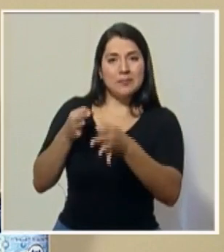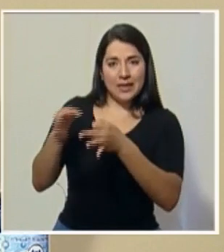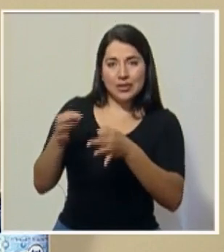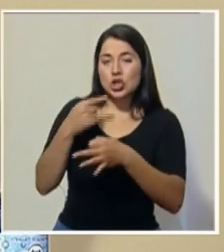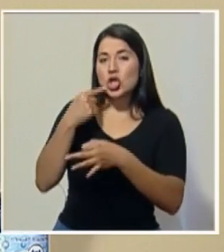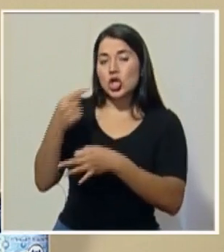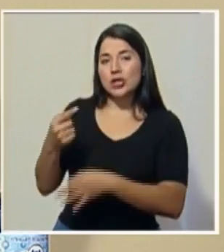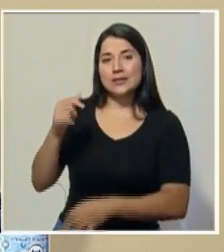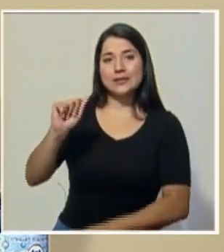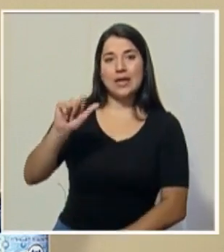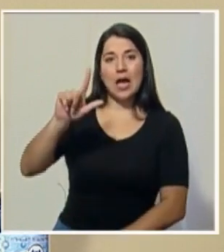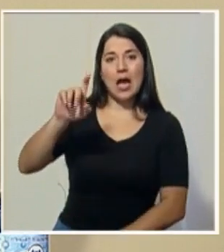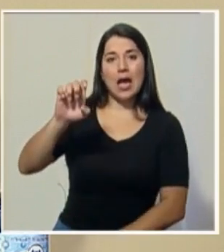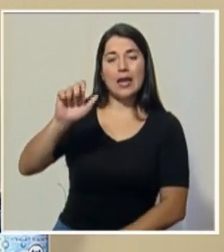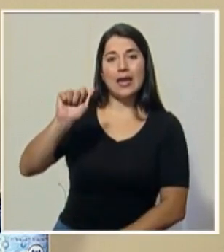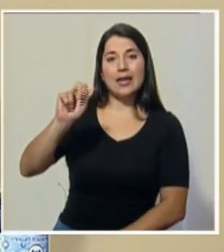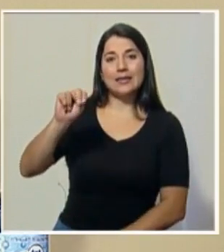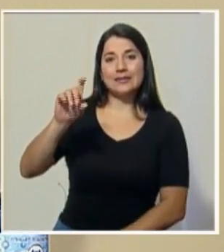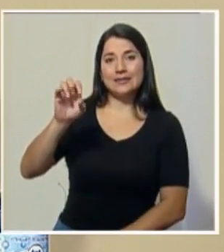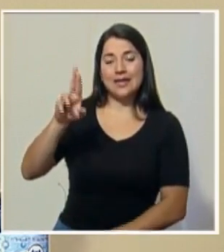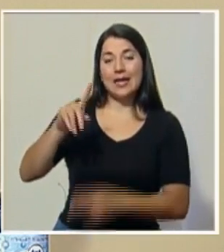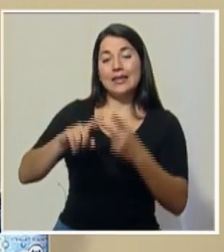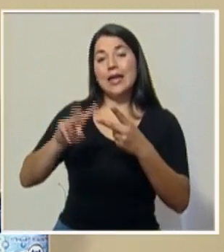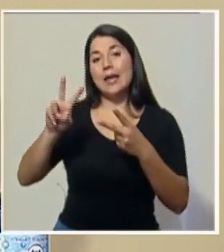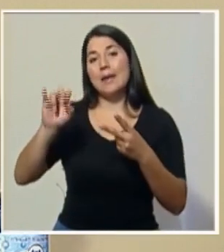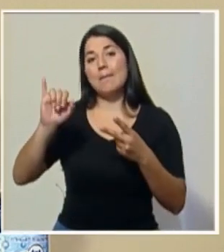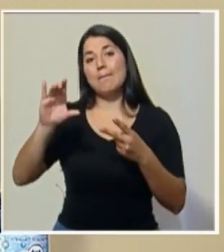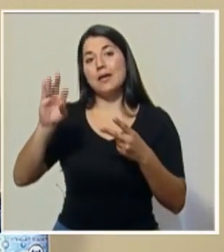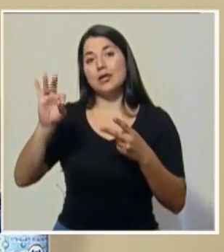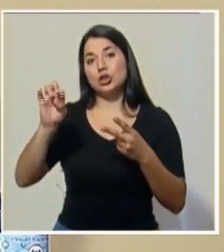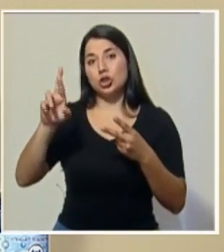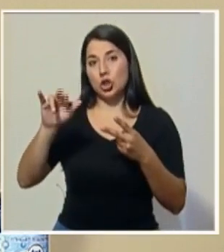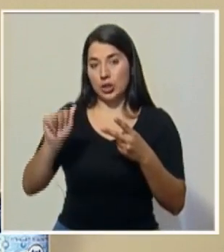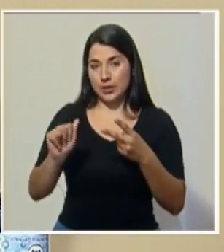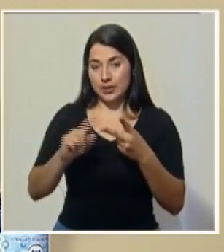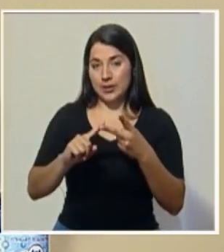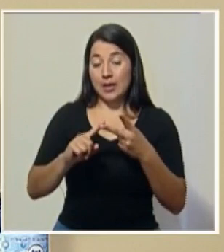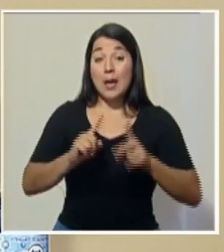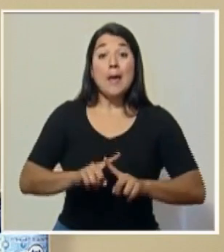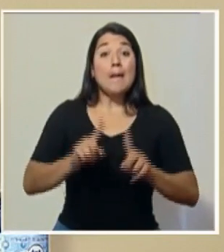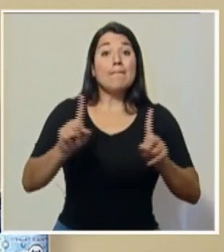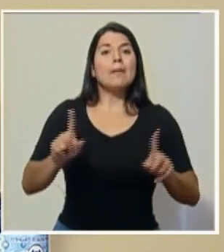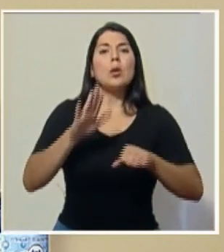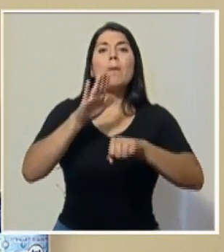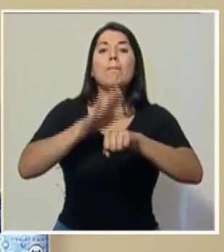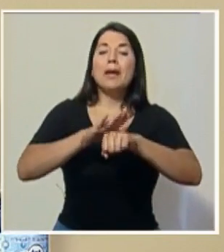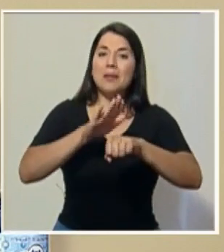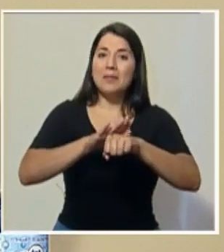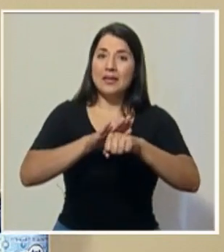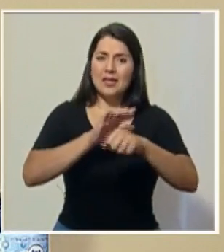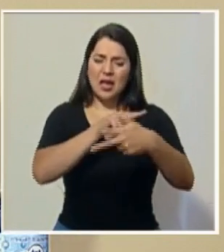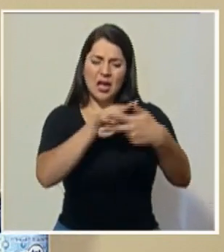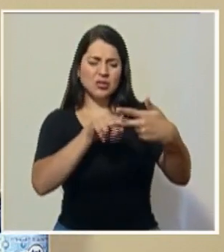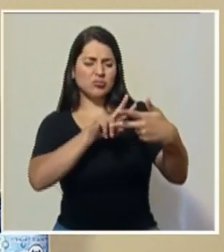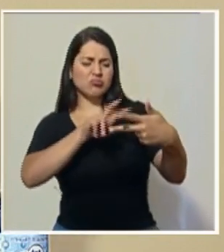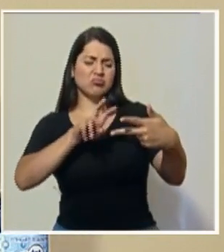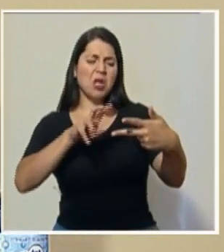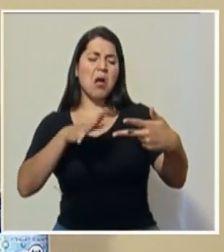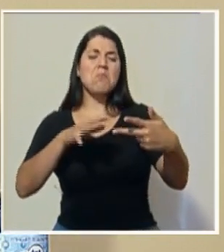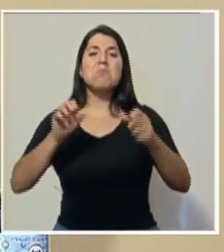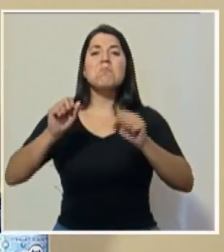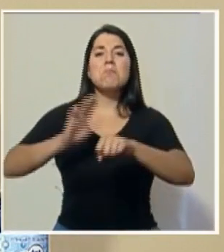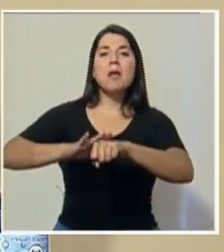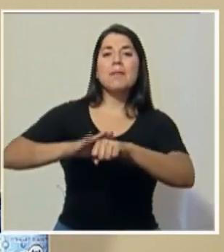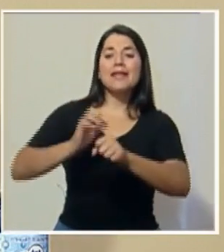tener don Alexander y también doña Victoria se va a referir al mismo, pero que justamente permite hacer ese ajuste en las medidas que